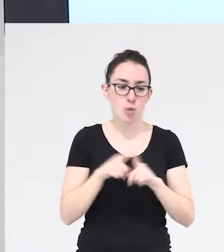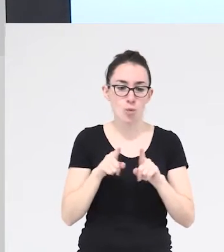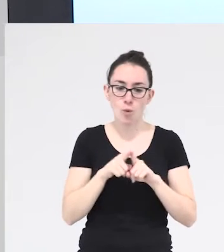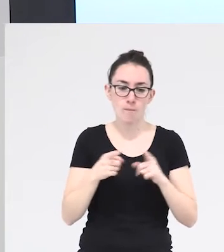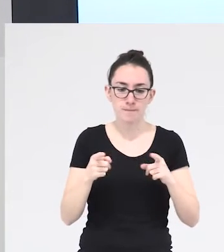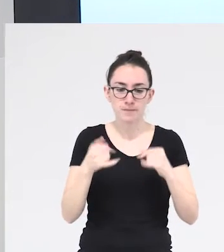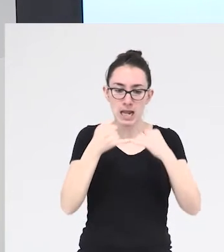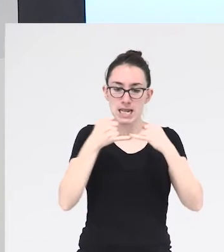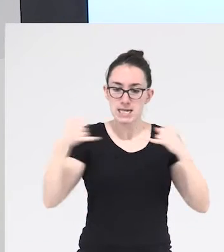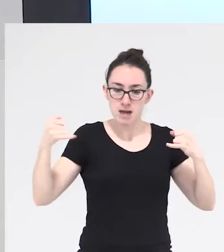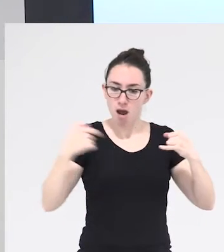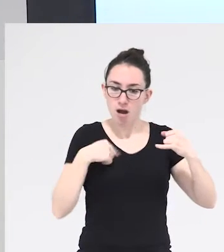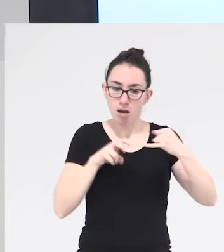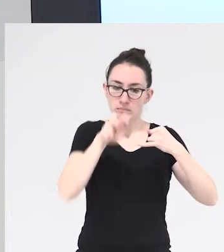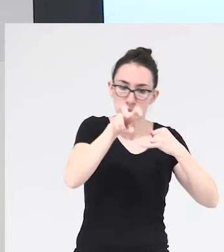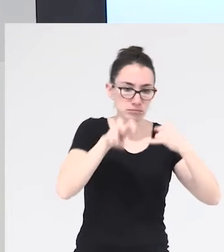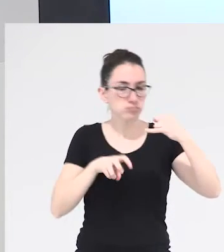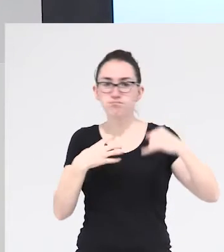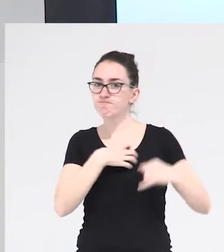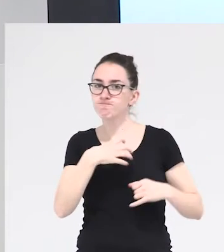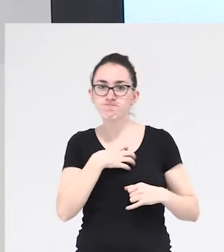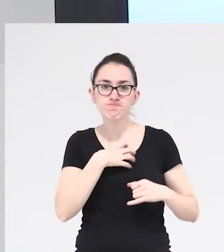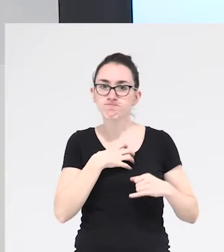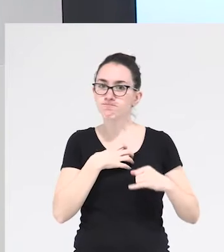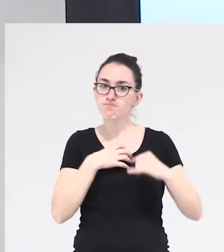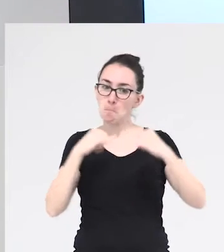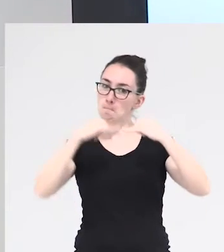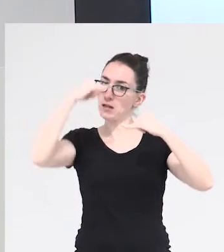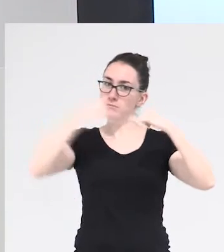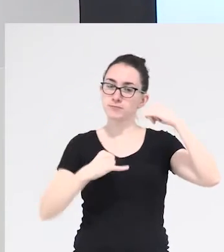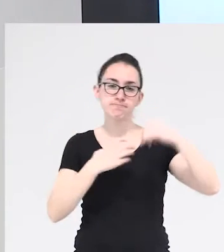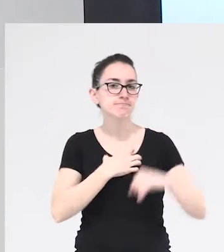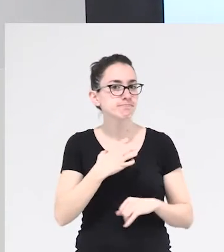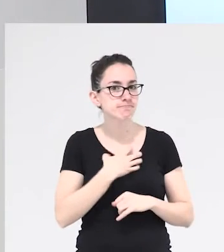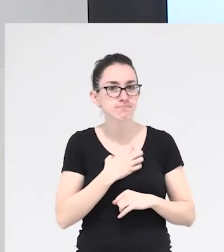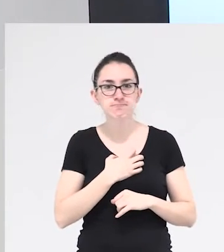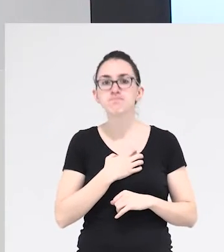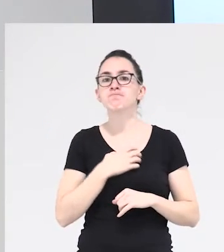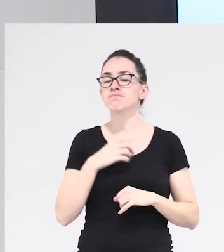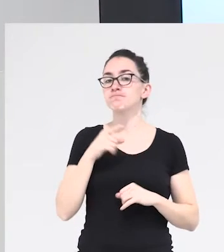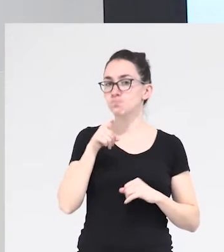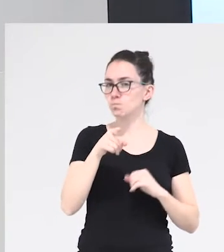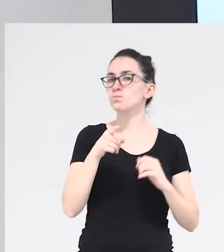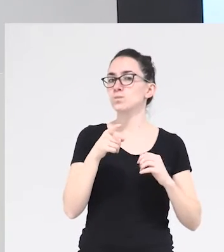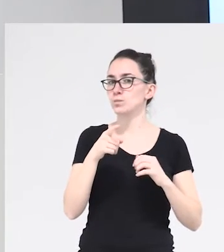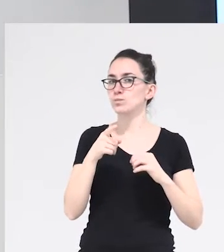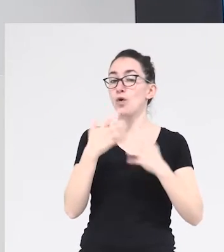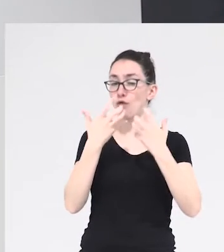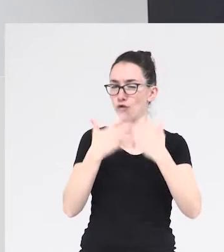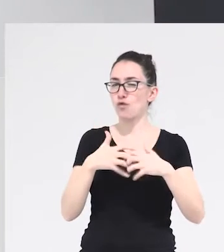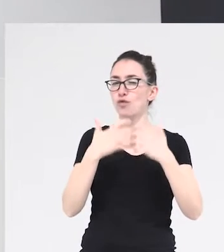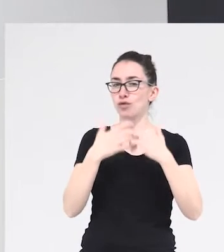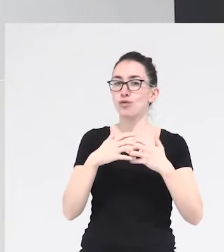esa línea que no es posible cruzar ni por encima ni por debajo, y funciona, creo que para casi todas